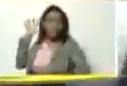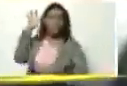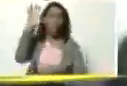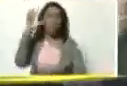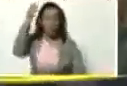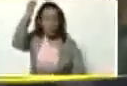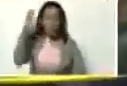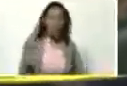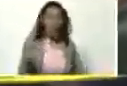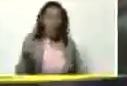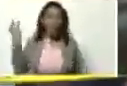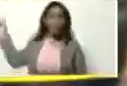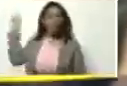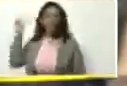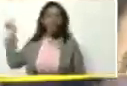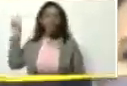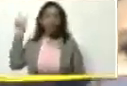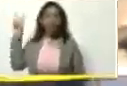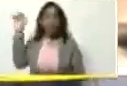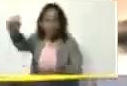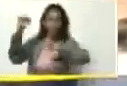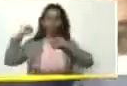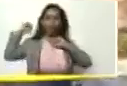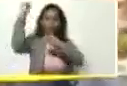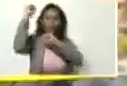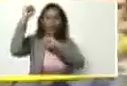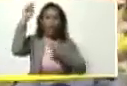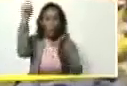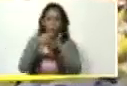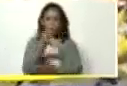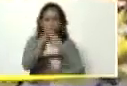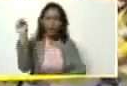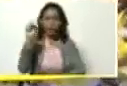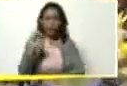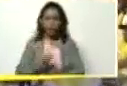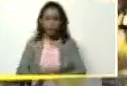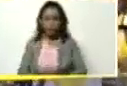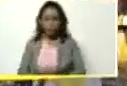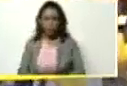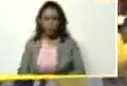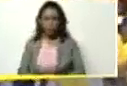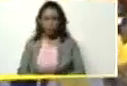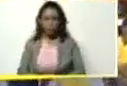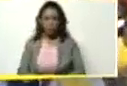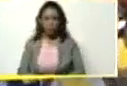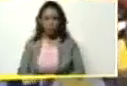segura, Venezuela, victoriosa 2030.